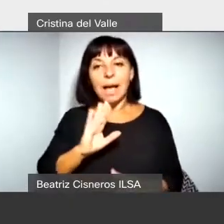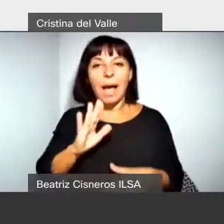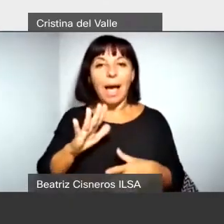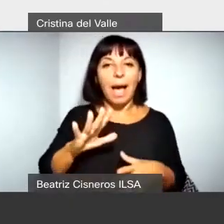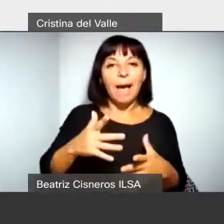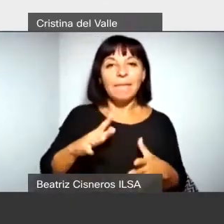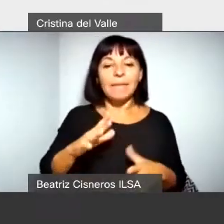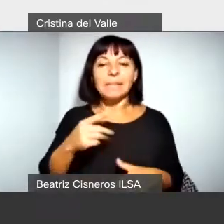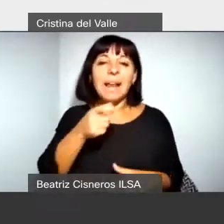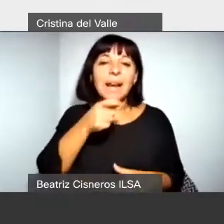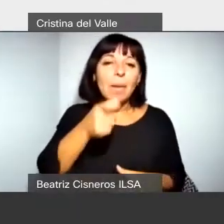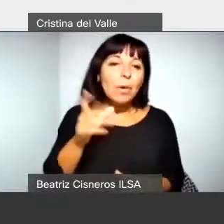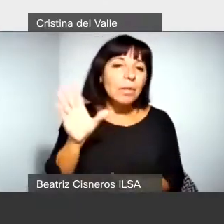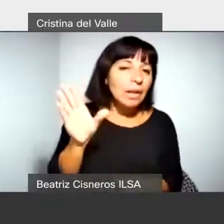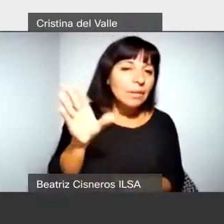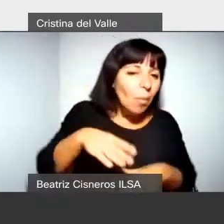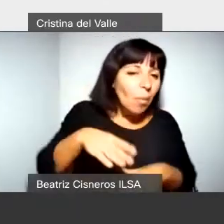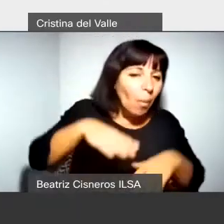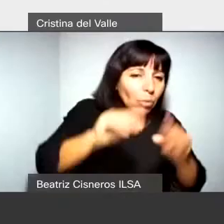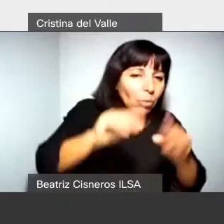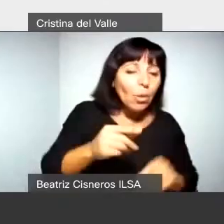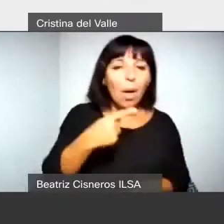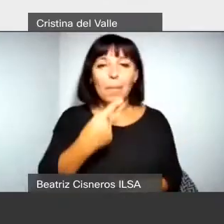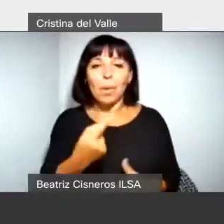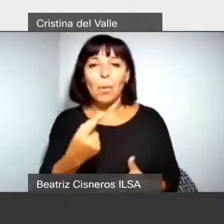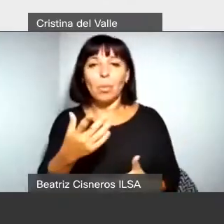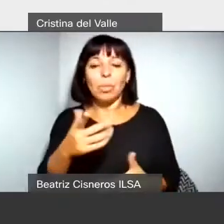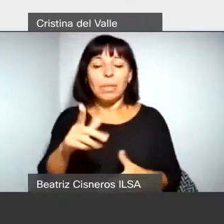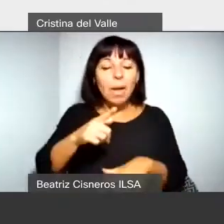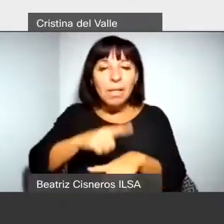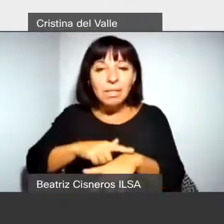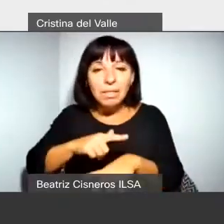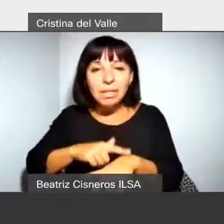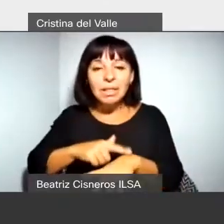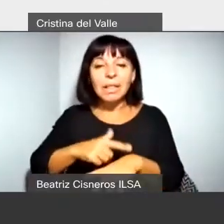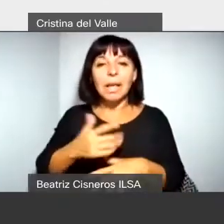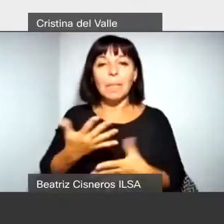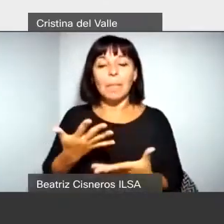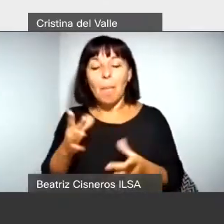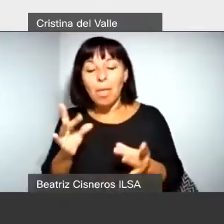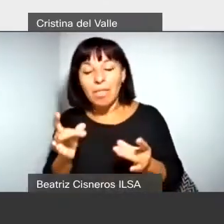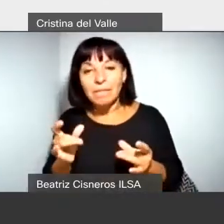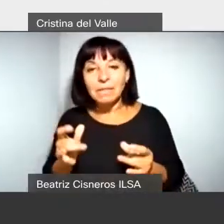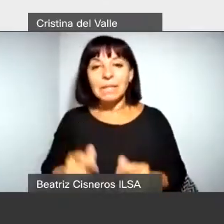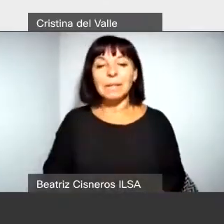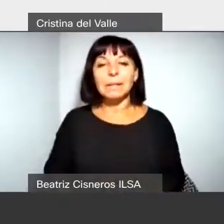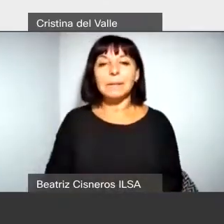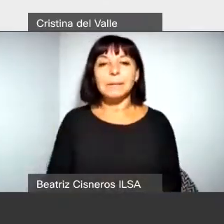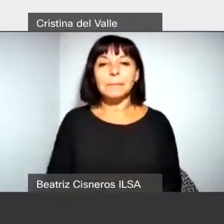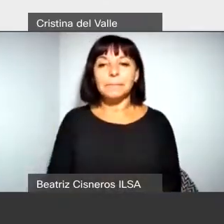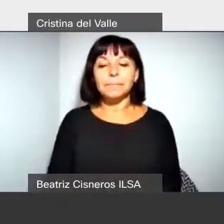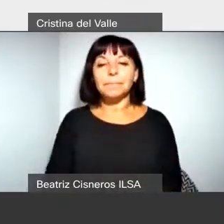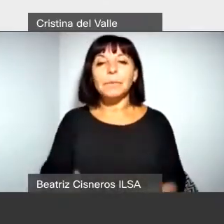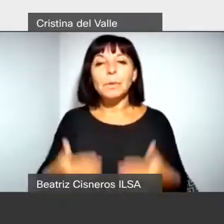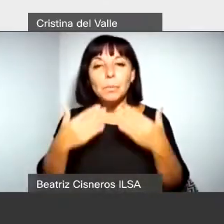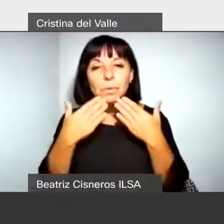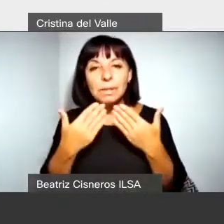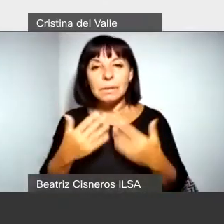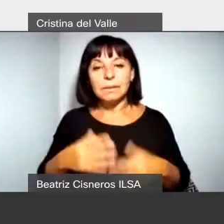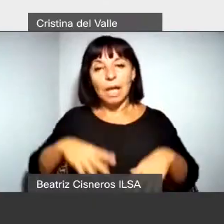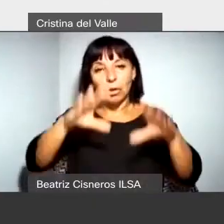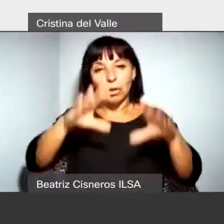contestar todas las preguntas a la medida que lo van haciendo, tratamos de hacerlo, pero es un poco complejo. Así que bueno, muchas gracias a